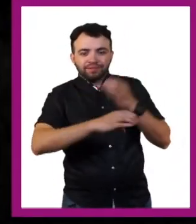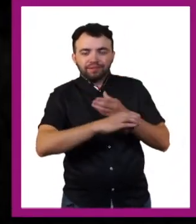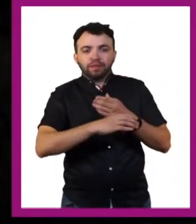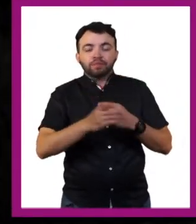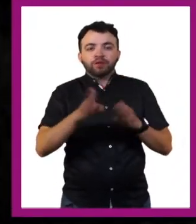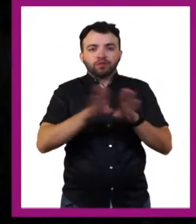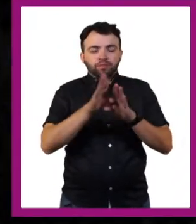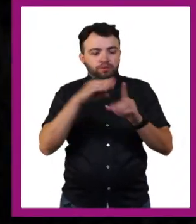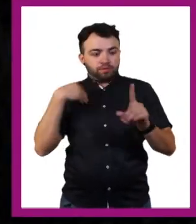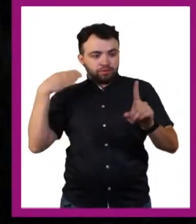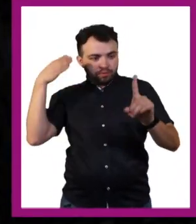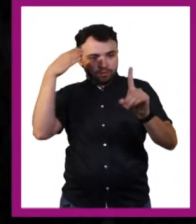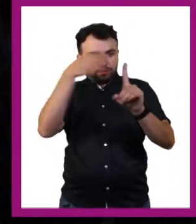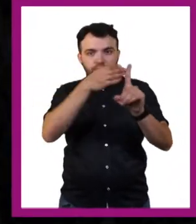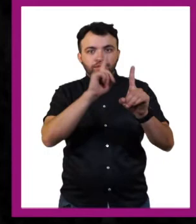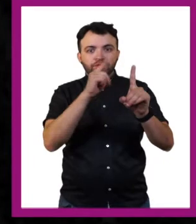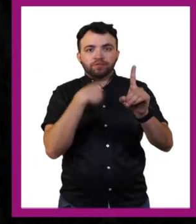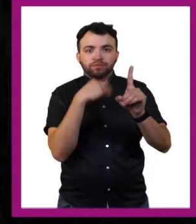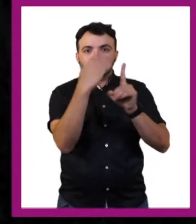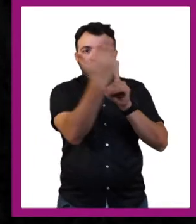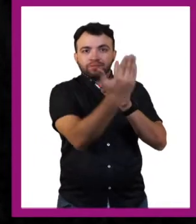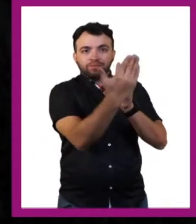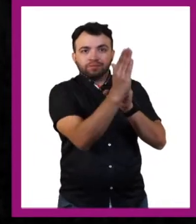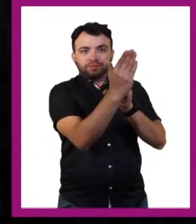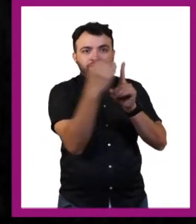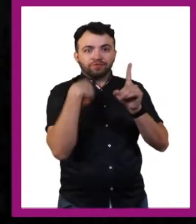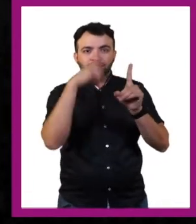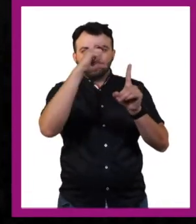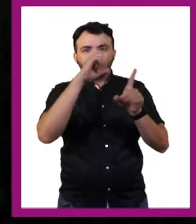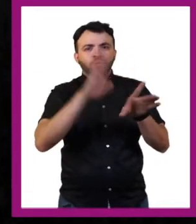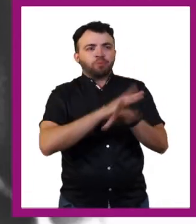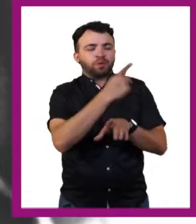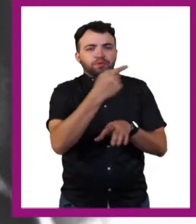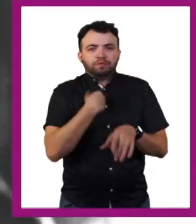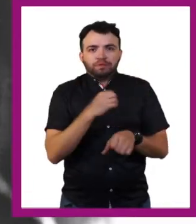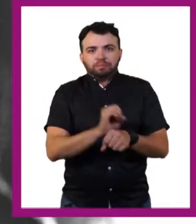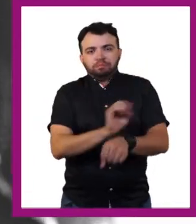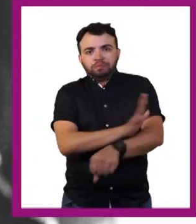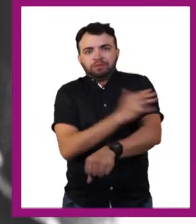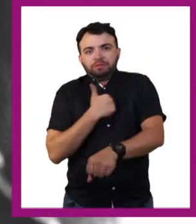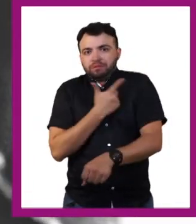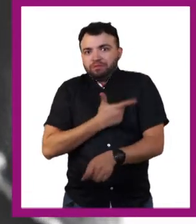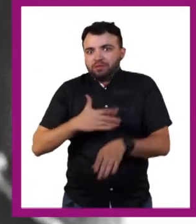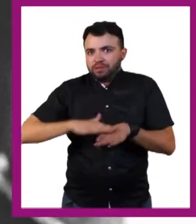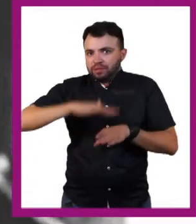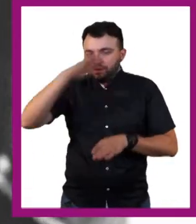sombra deformada y tomaba foto de la sombra. La foto de la sombra era increíble.